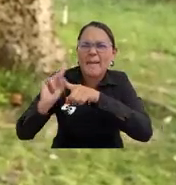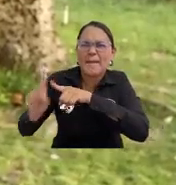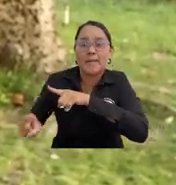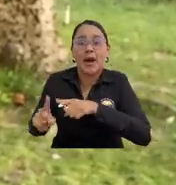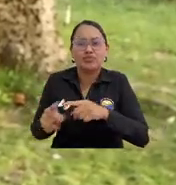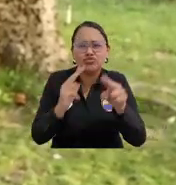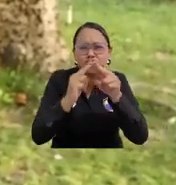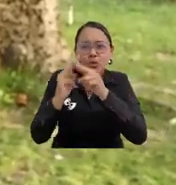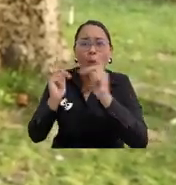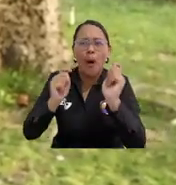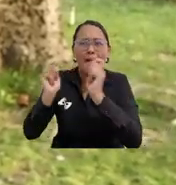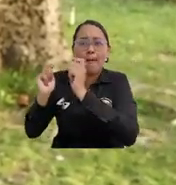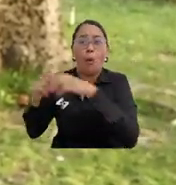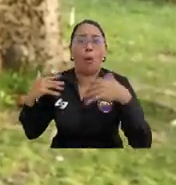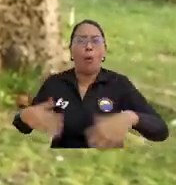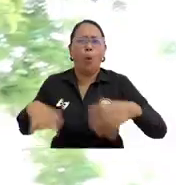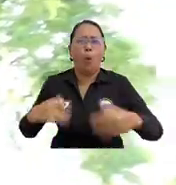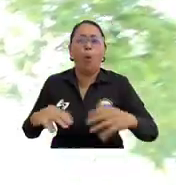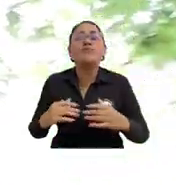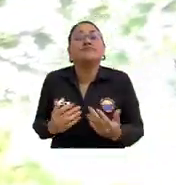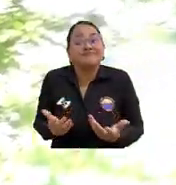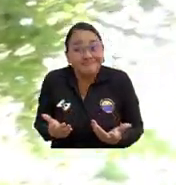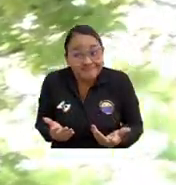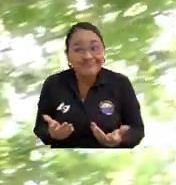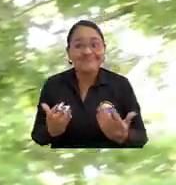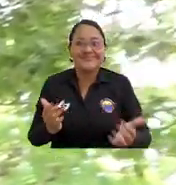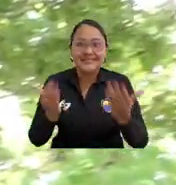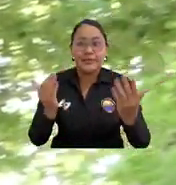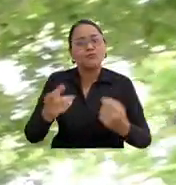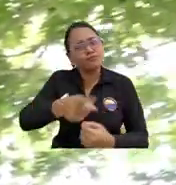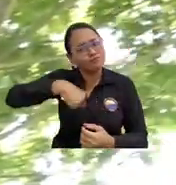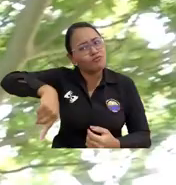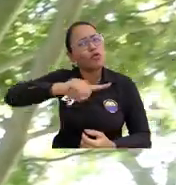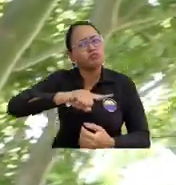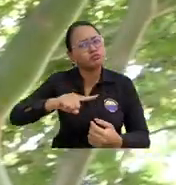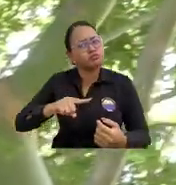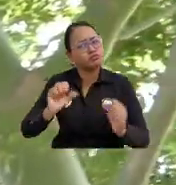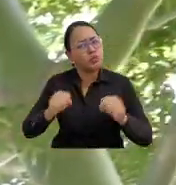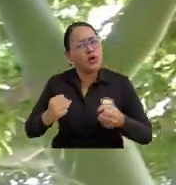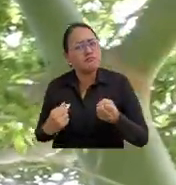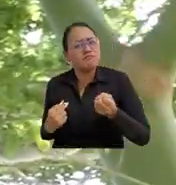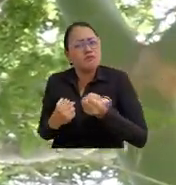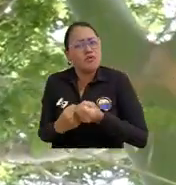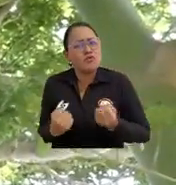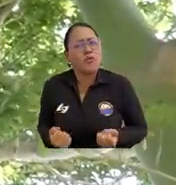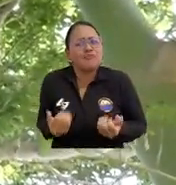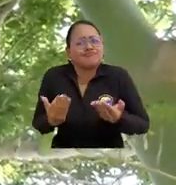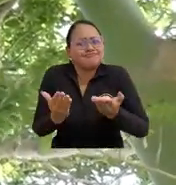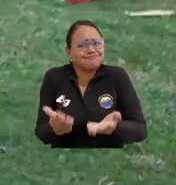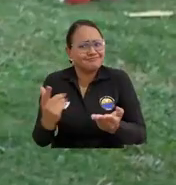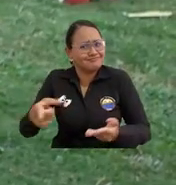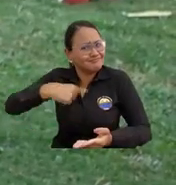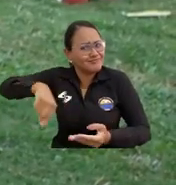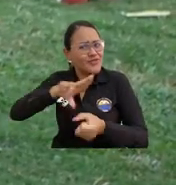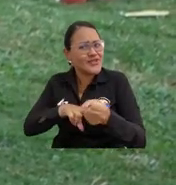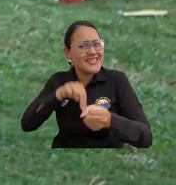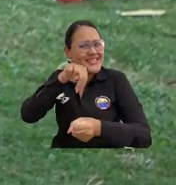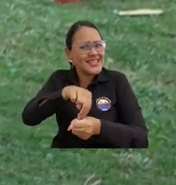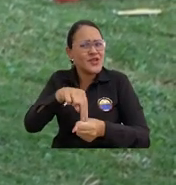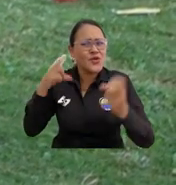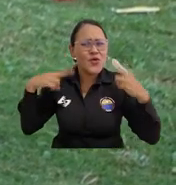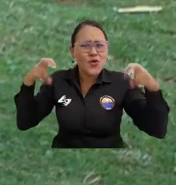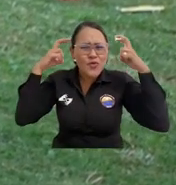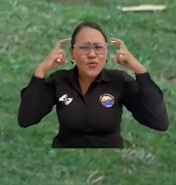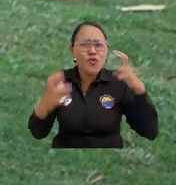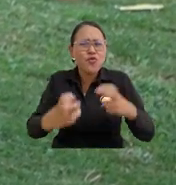llamamos como seres vivos, que son las plantas, y que a medida de también como pueblo indígena podemos aportar nuestro grano de arena, cultivar